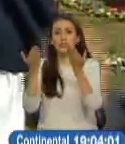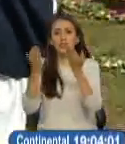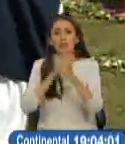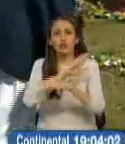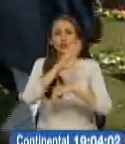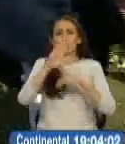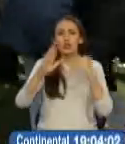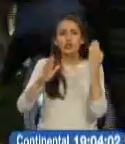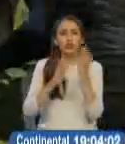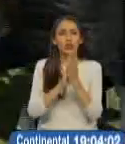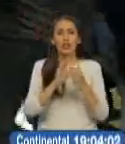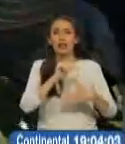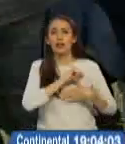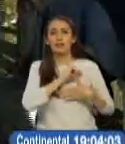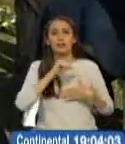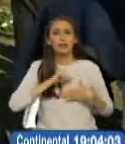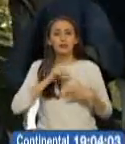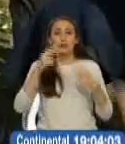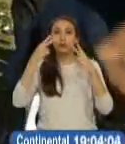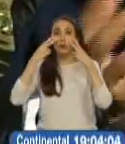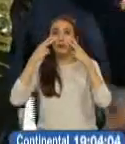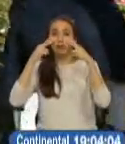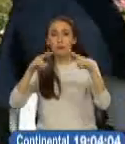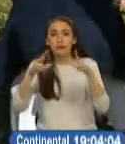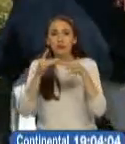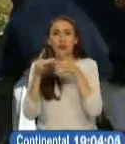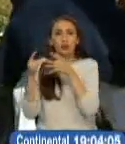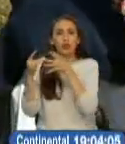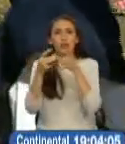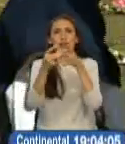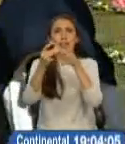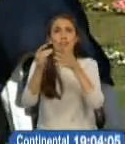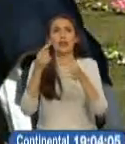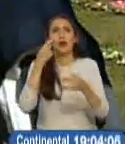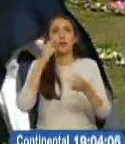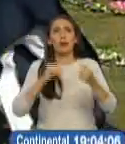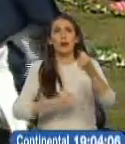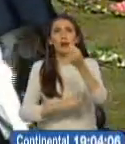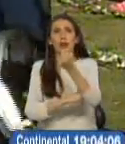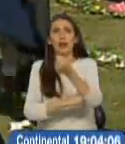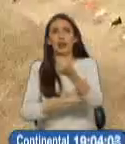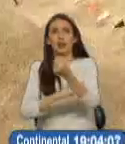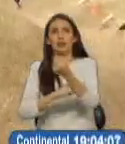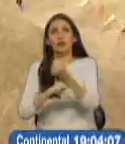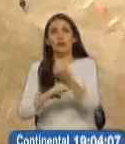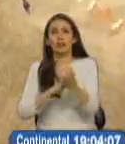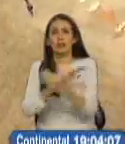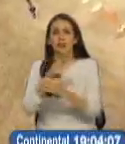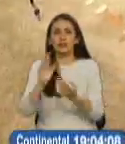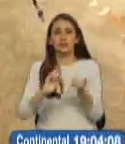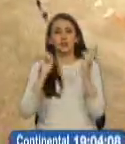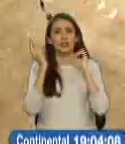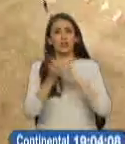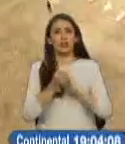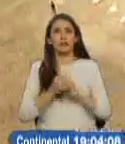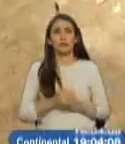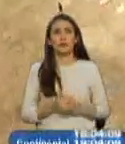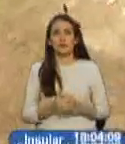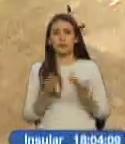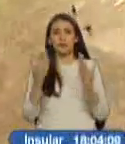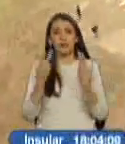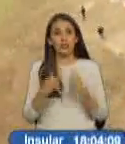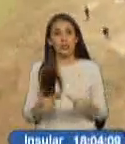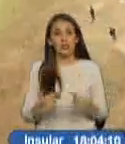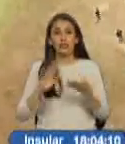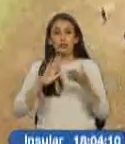la visión para que pueda ir consolidando el proceso de cambio. Y que unió también a pueblos indígenas